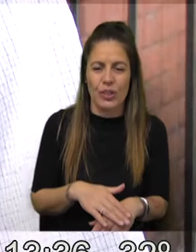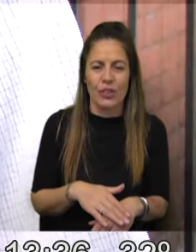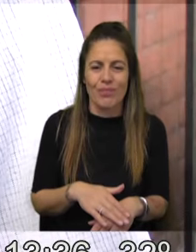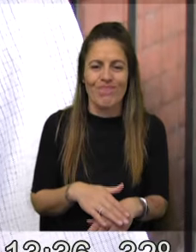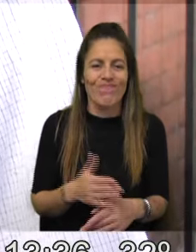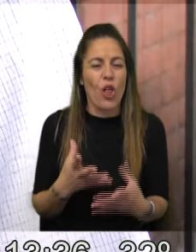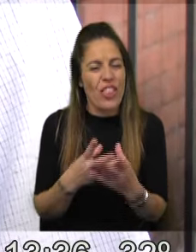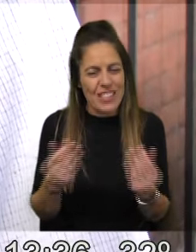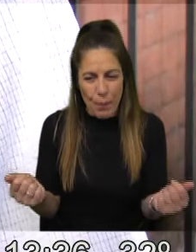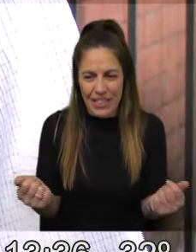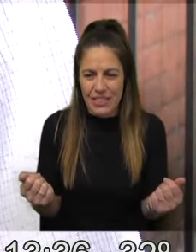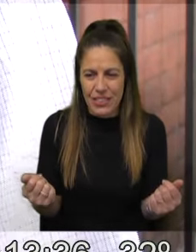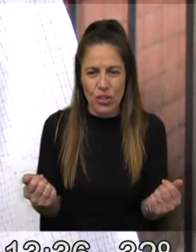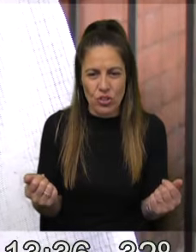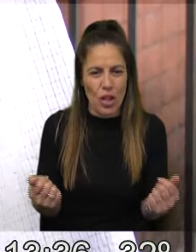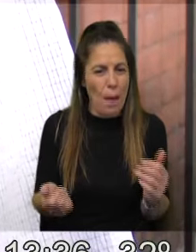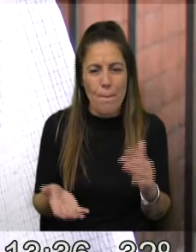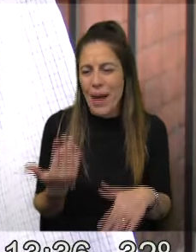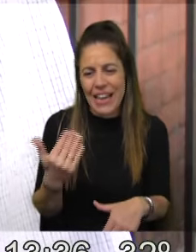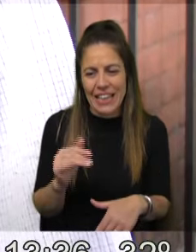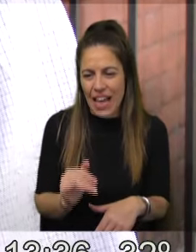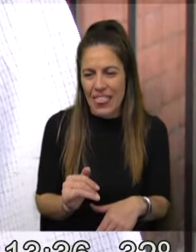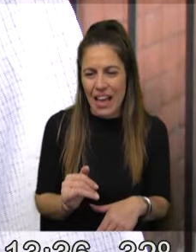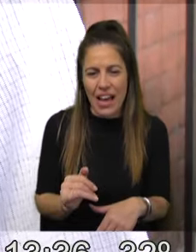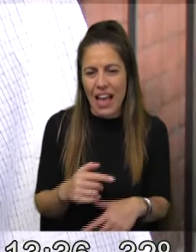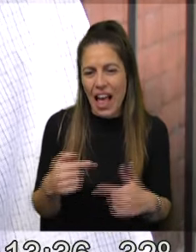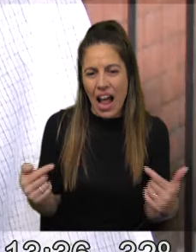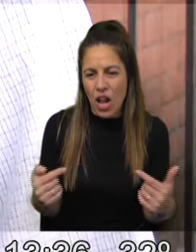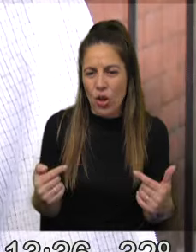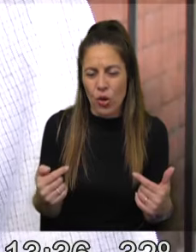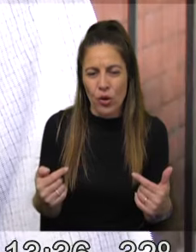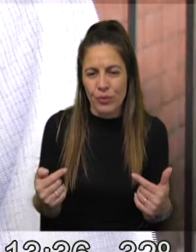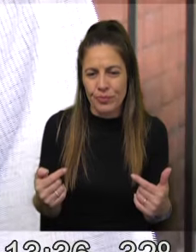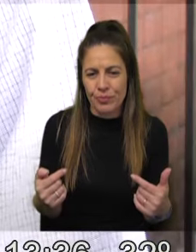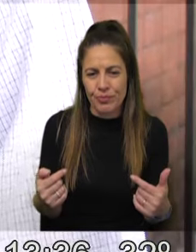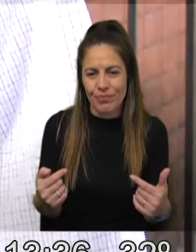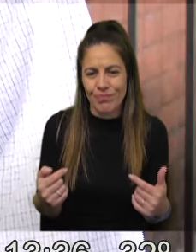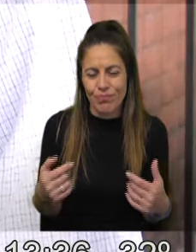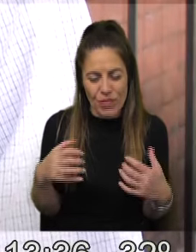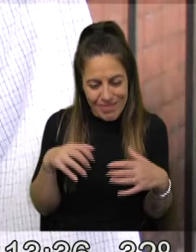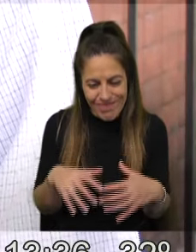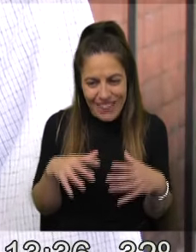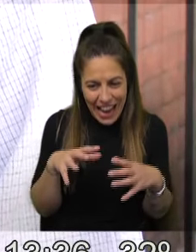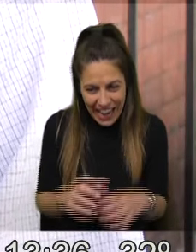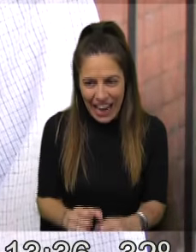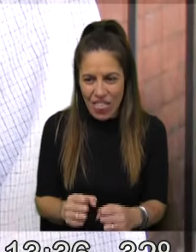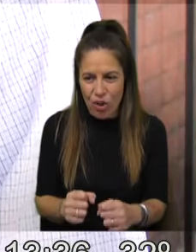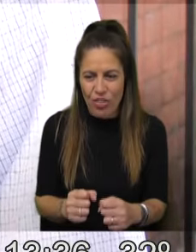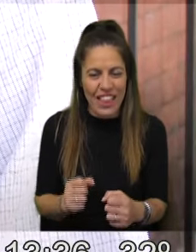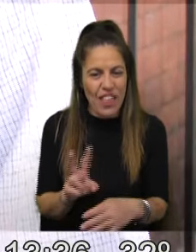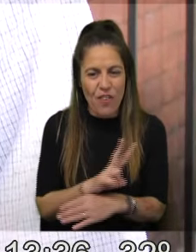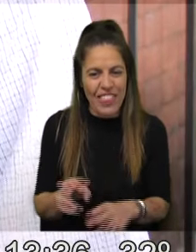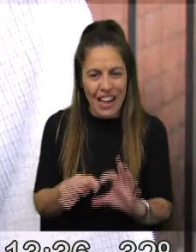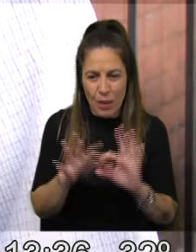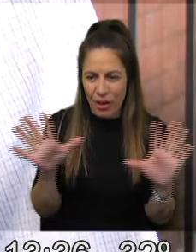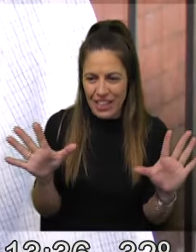Los desaparecidos es más que nada algo muy arraigado, muy agarrado a defender la